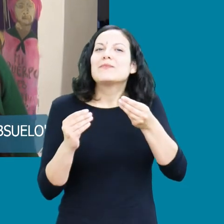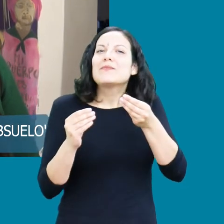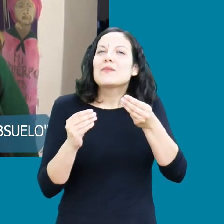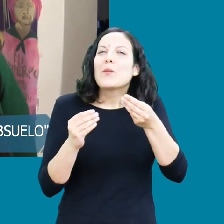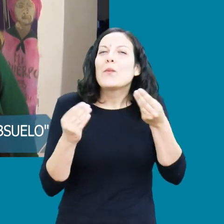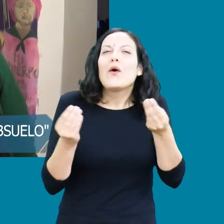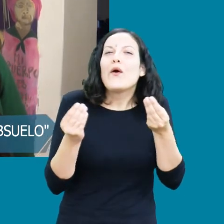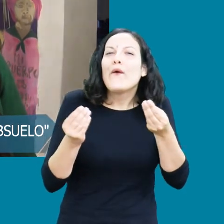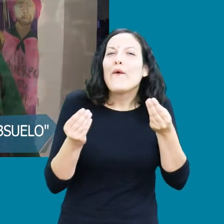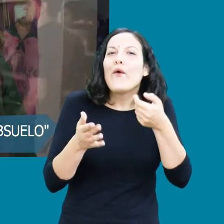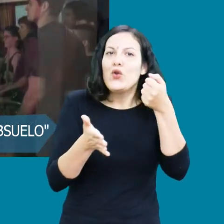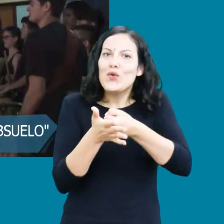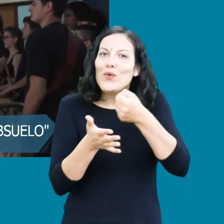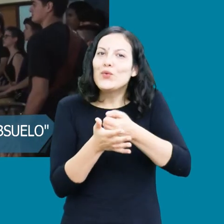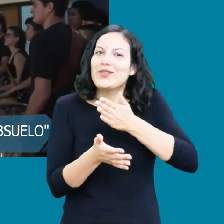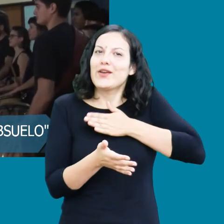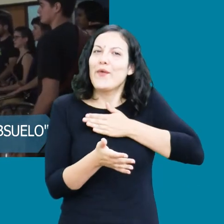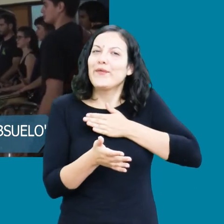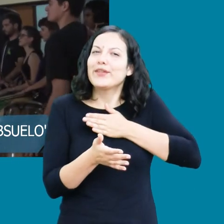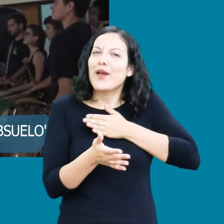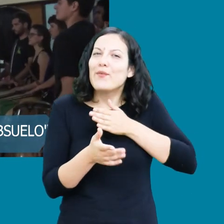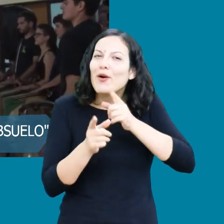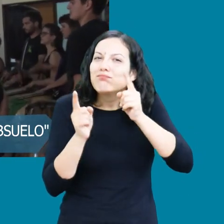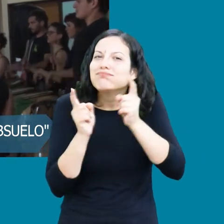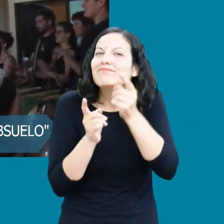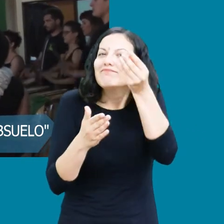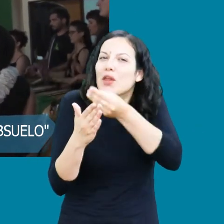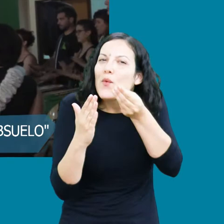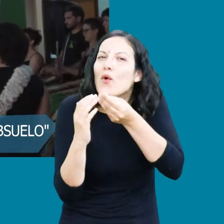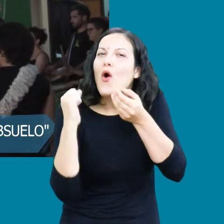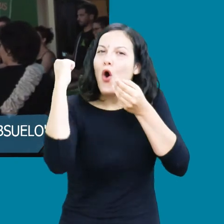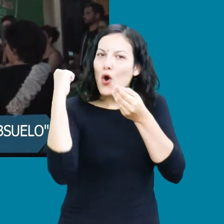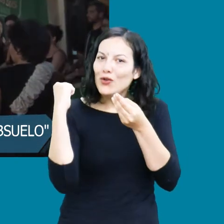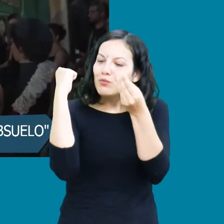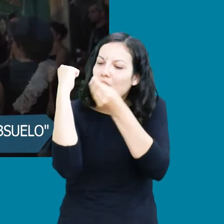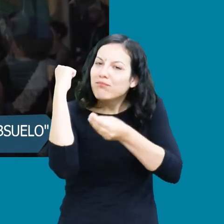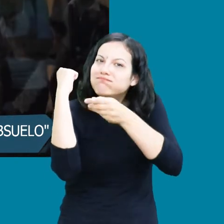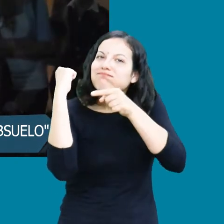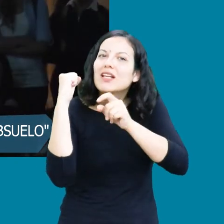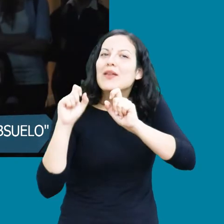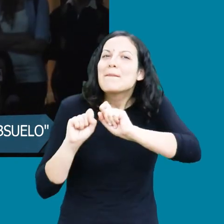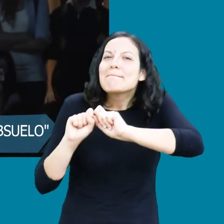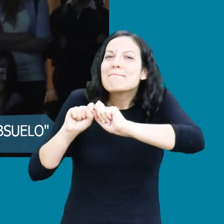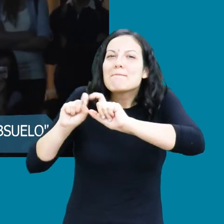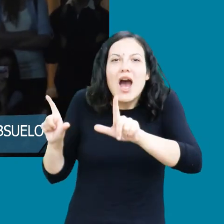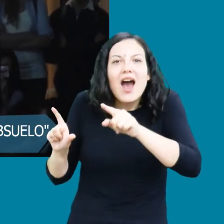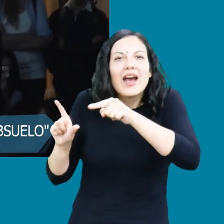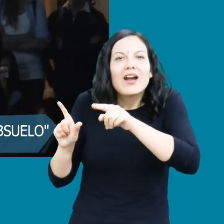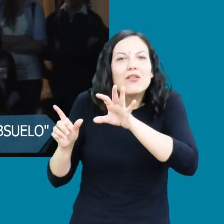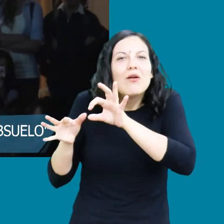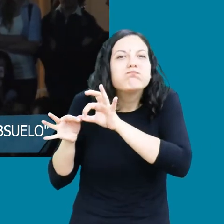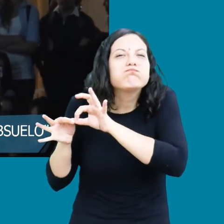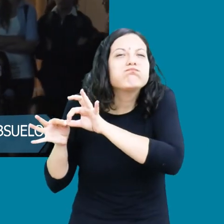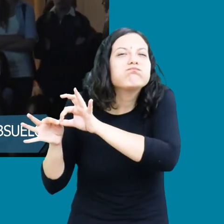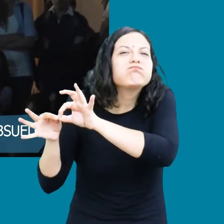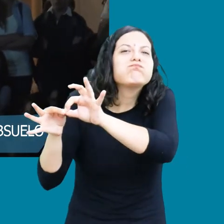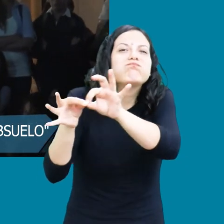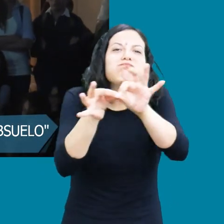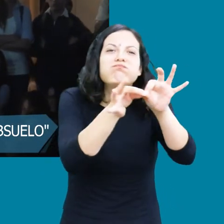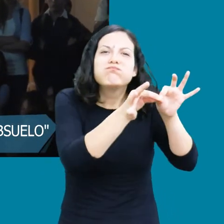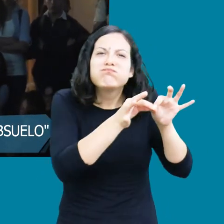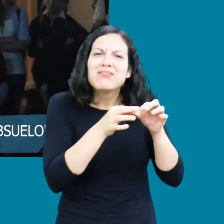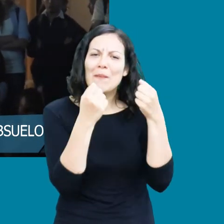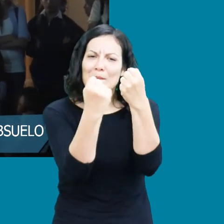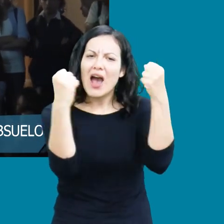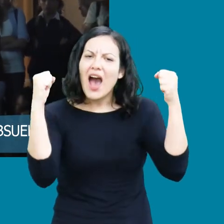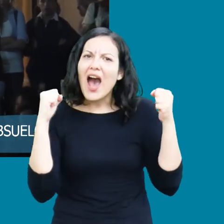resumía nuestra lucha, y por eso quedó plasmada en una de las columnas. Esa imagen es una pequeña imagen en el marco